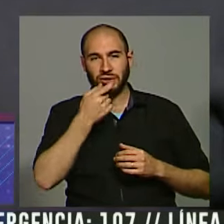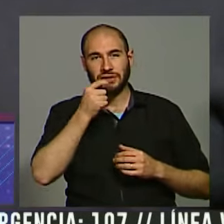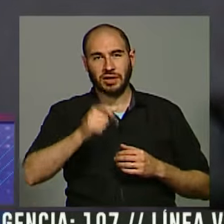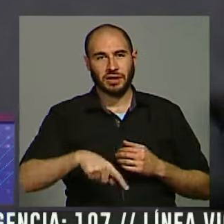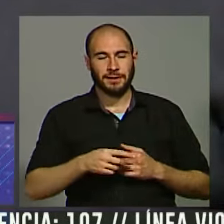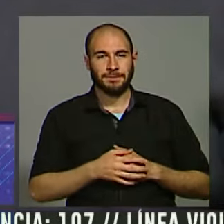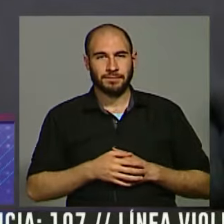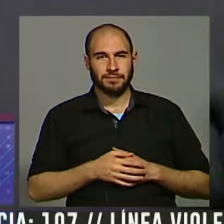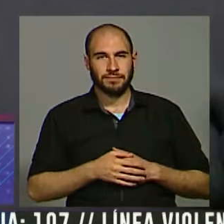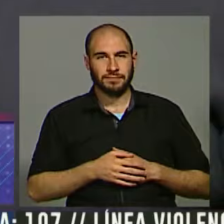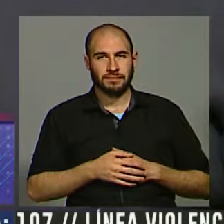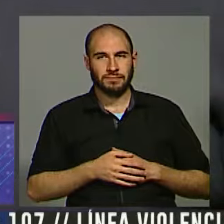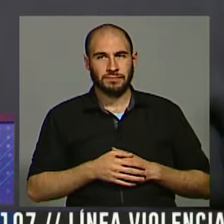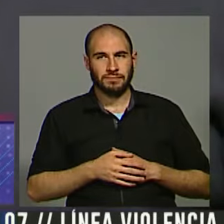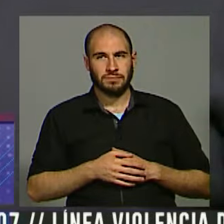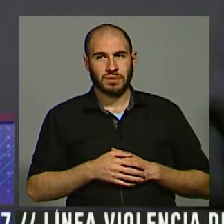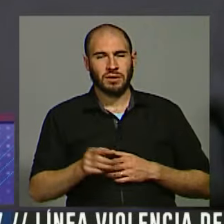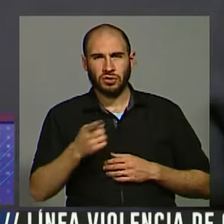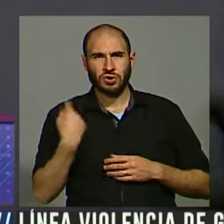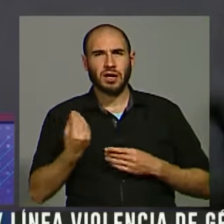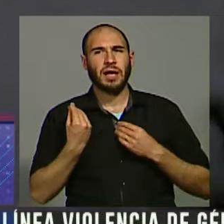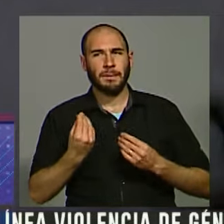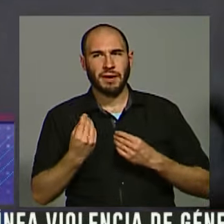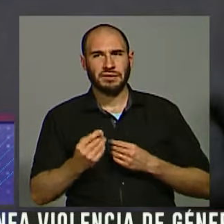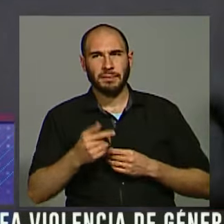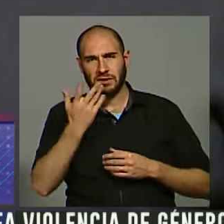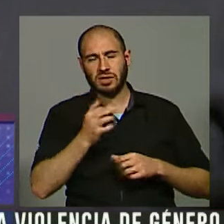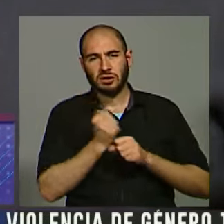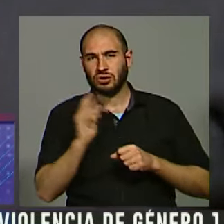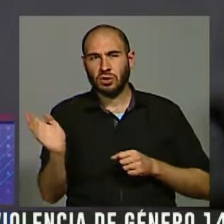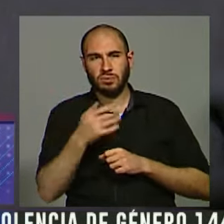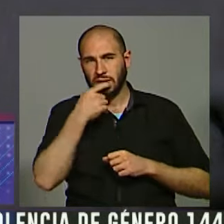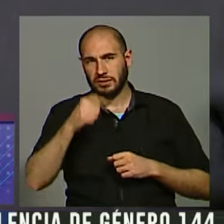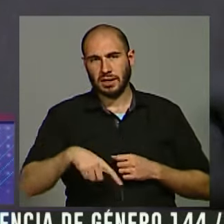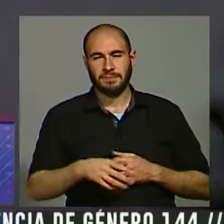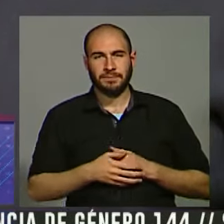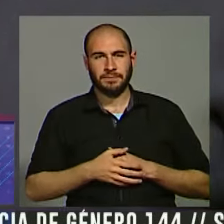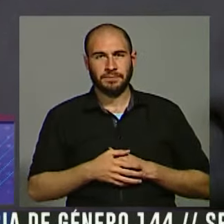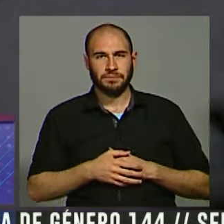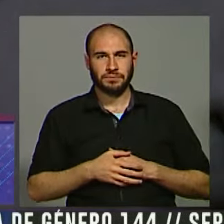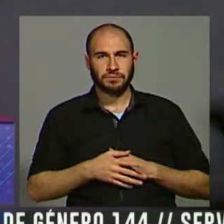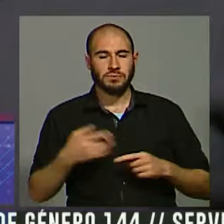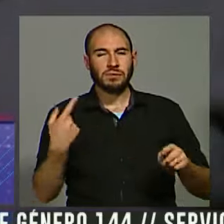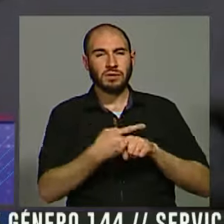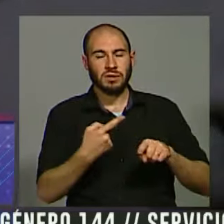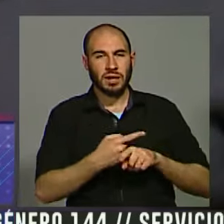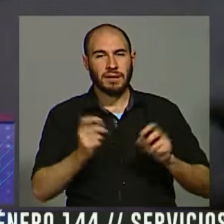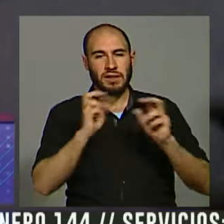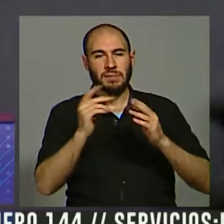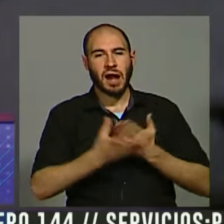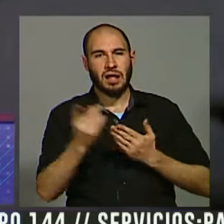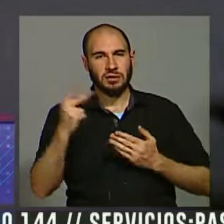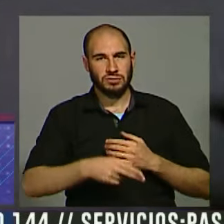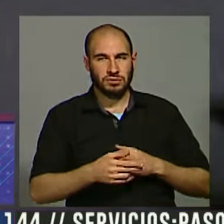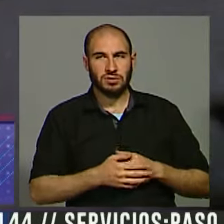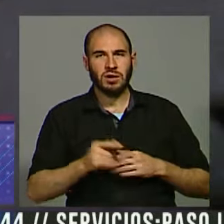provinciales, de lo que nos está pasando a todos los trabajadores acá en Mendoza. Reclamándole el tema del ajuste, creo que